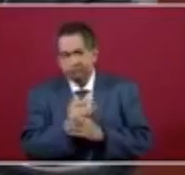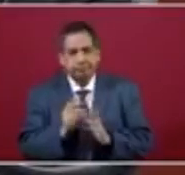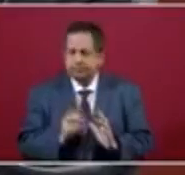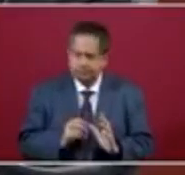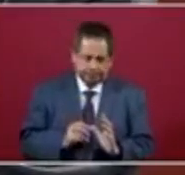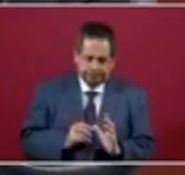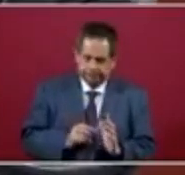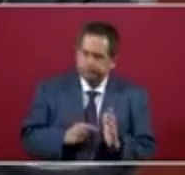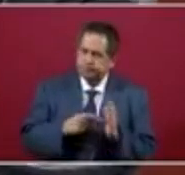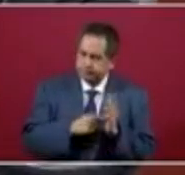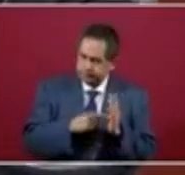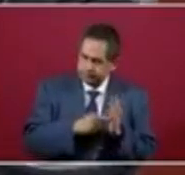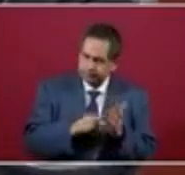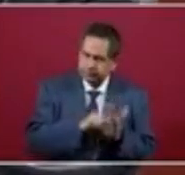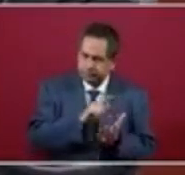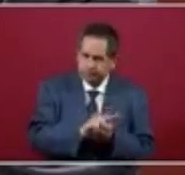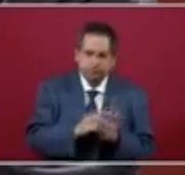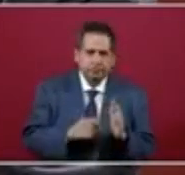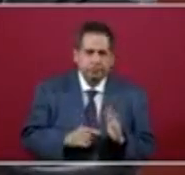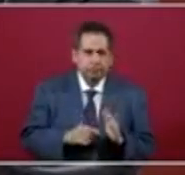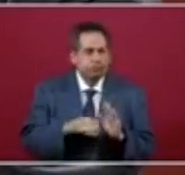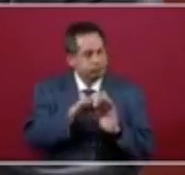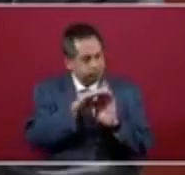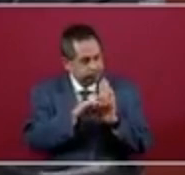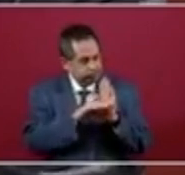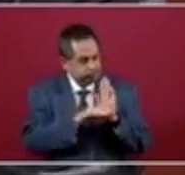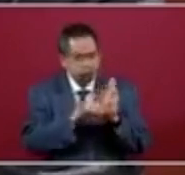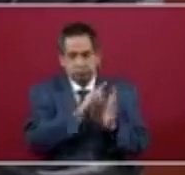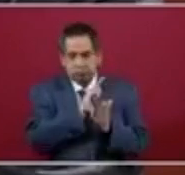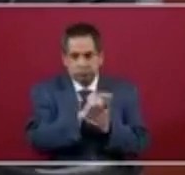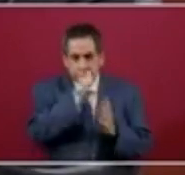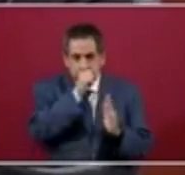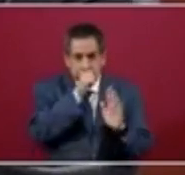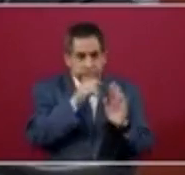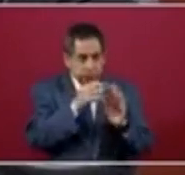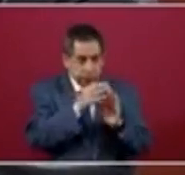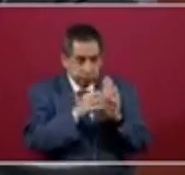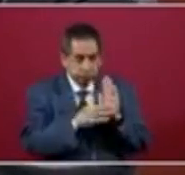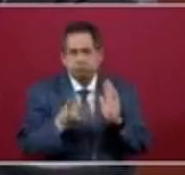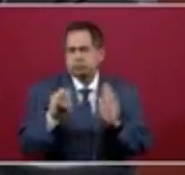que se sigan los cauces que establece la ley.